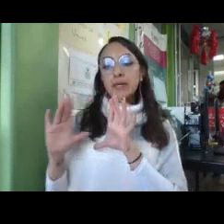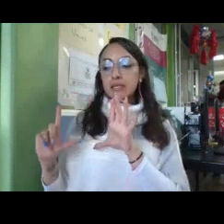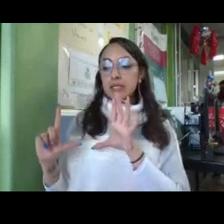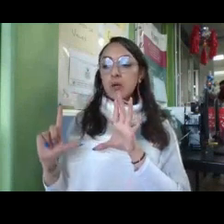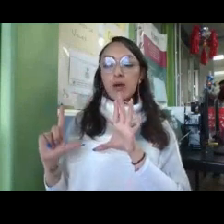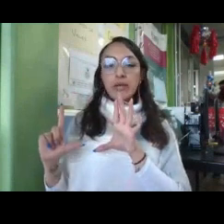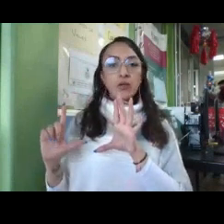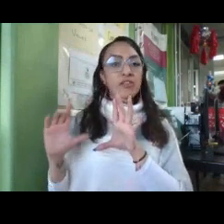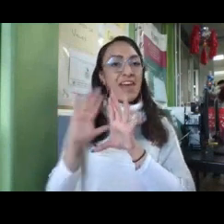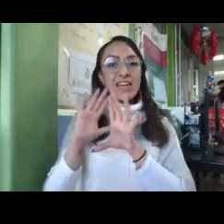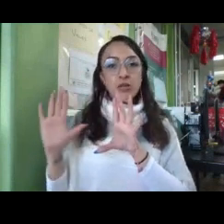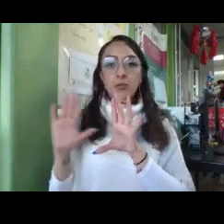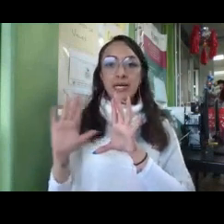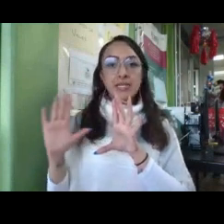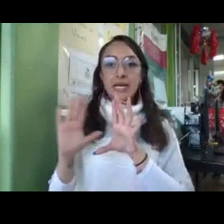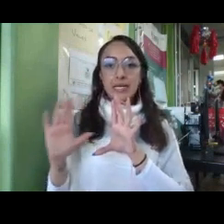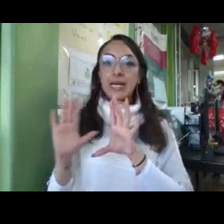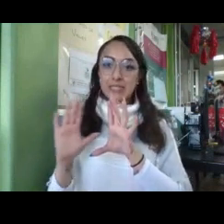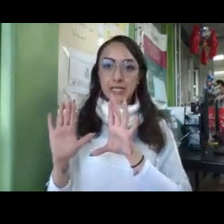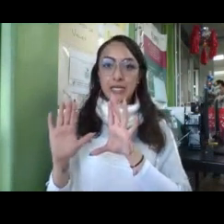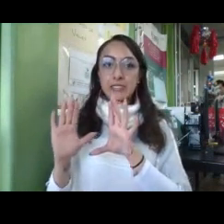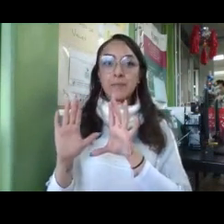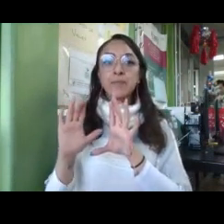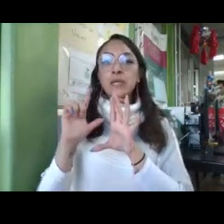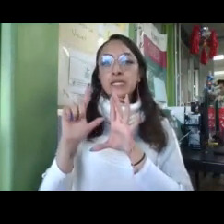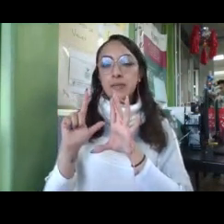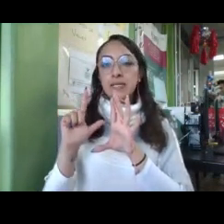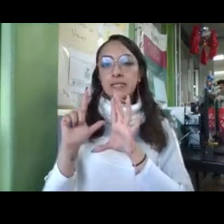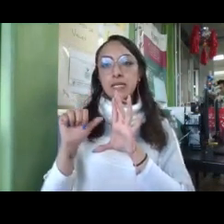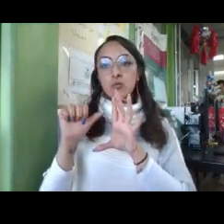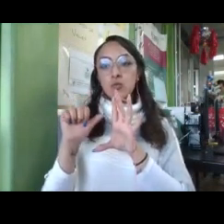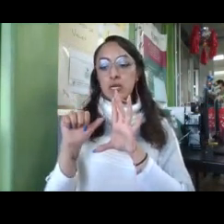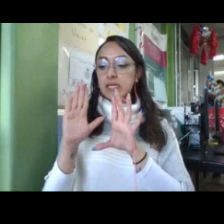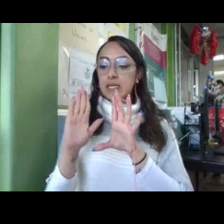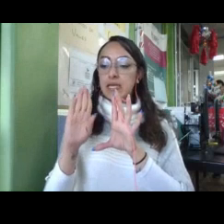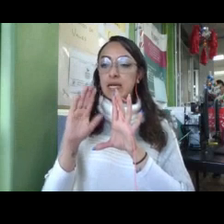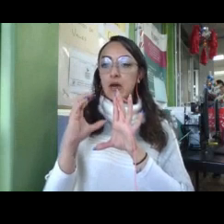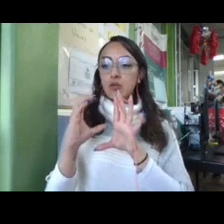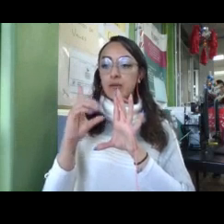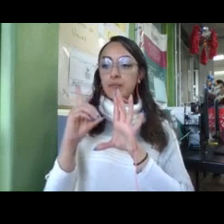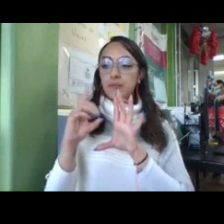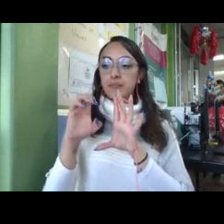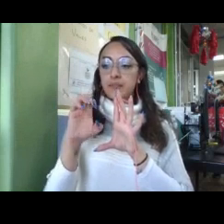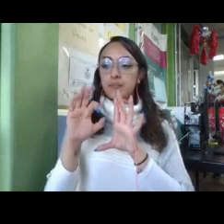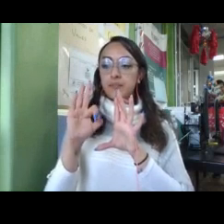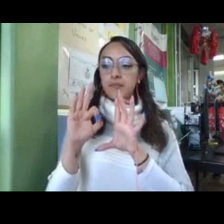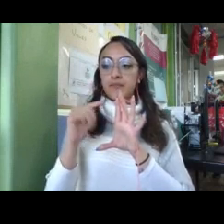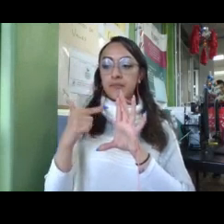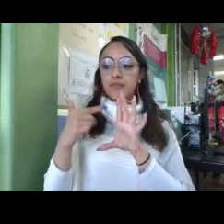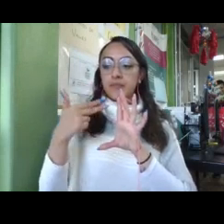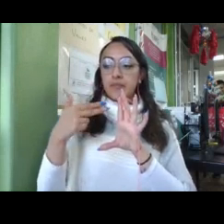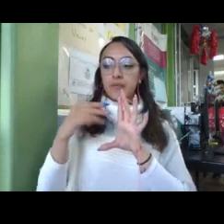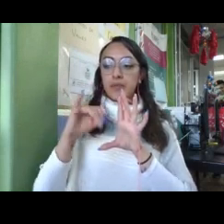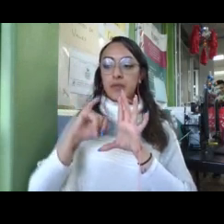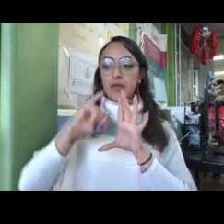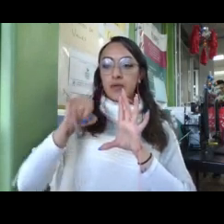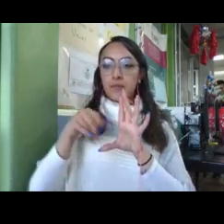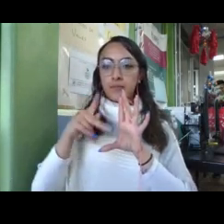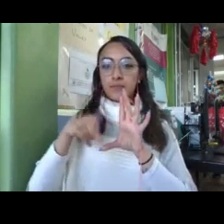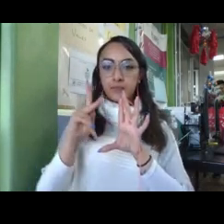y a partir de este cuadrado, de ahí no van a salir las letras. Se van a hacer una seguida de la otra.